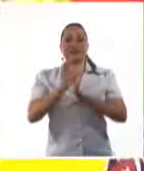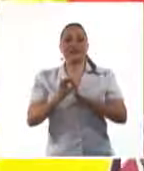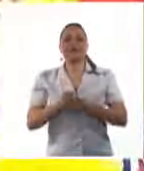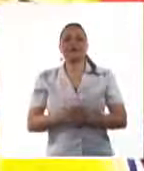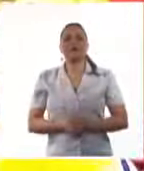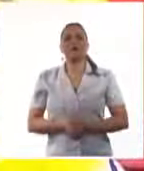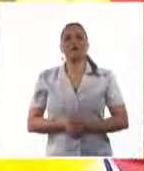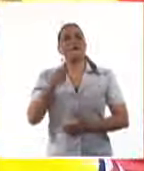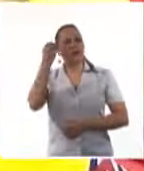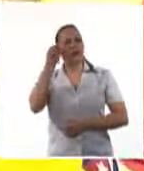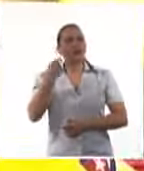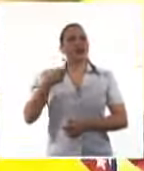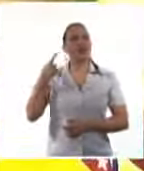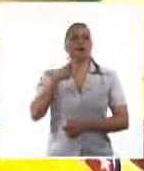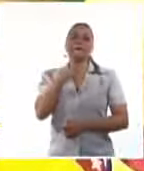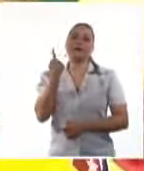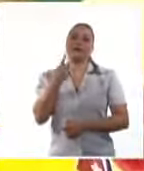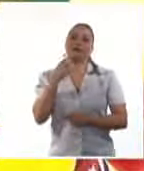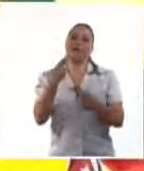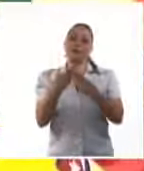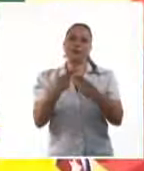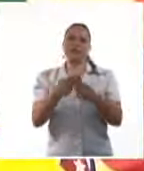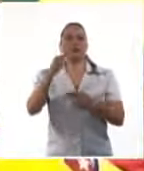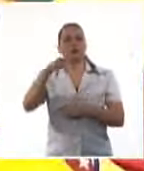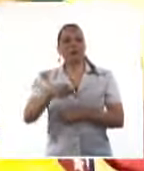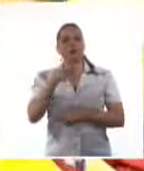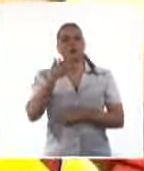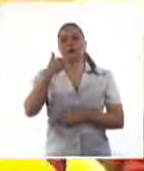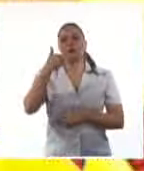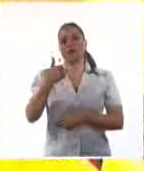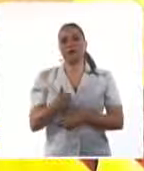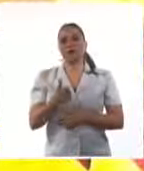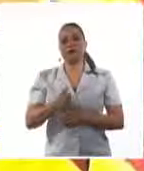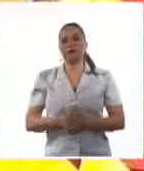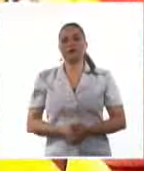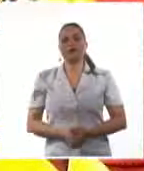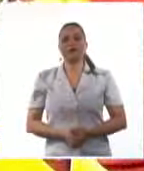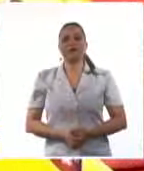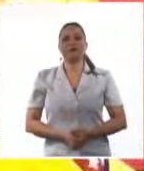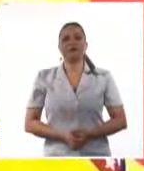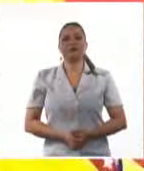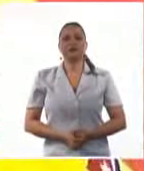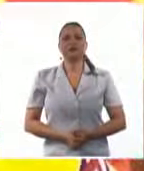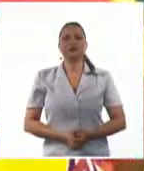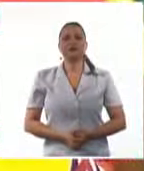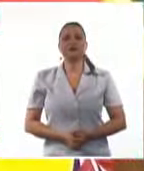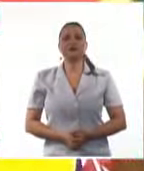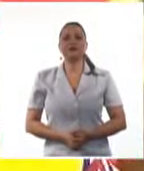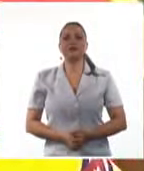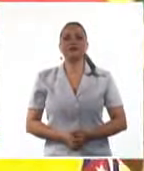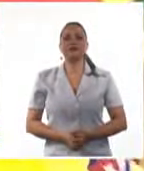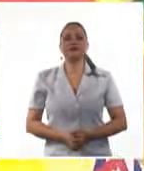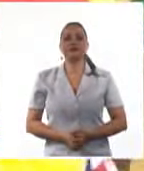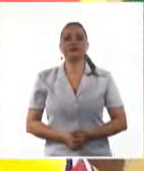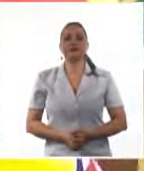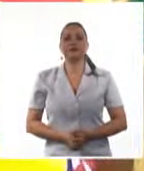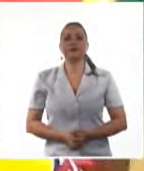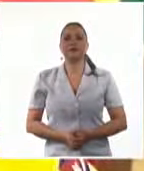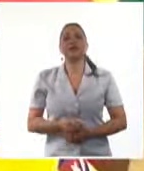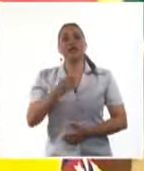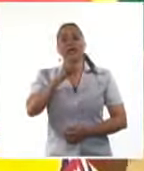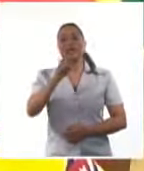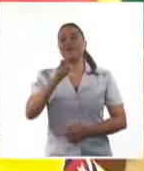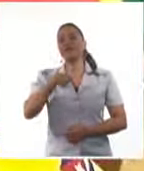Creo que ayer perdimos un gran juego y hoy salimos con el gran ánimo de llevarnos un partido que allá deja un club, es difícil que ellos puedan ganar